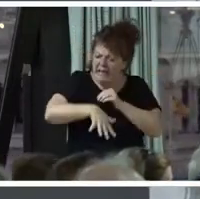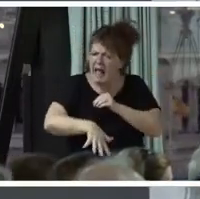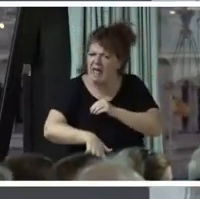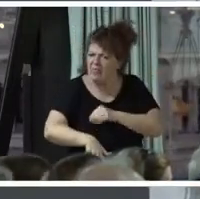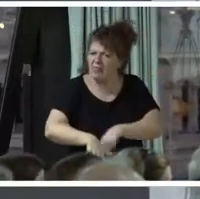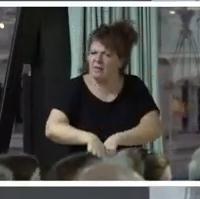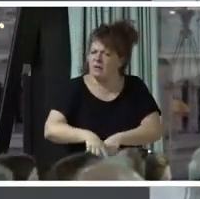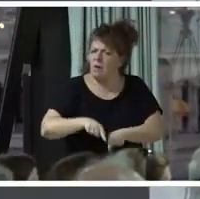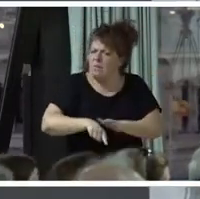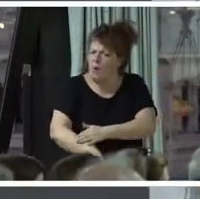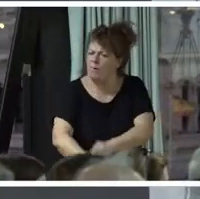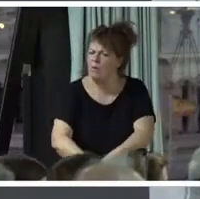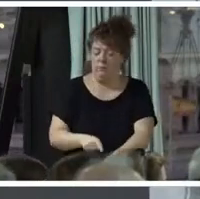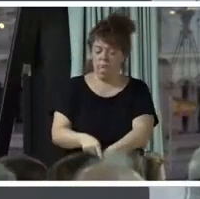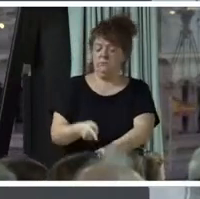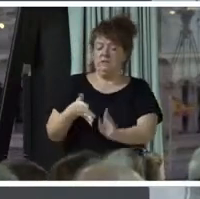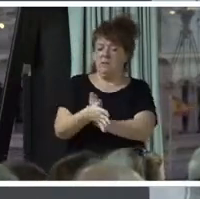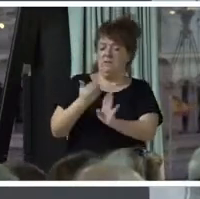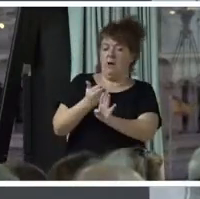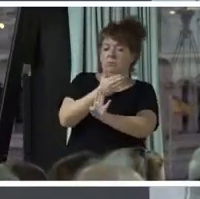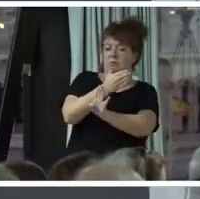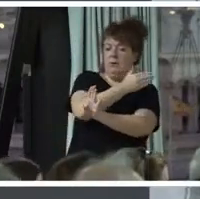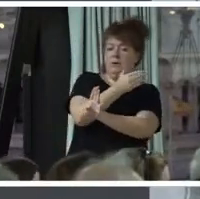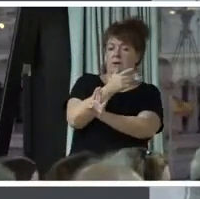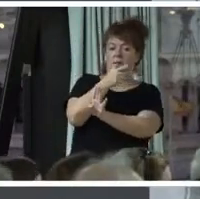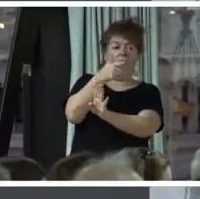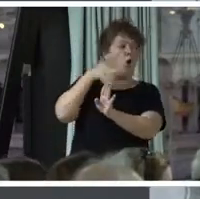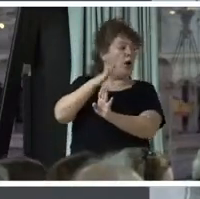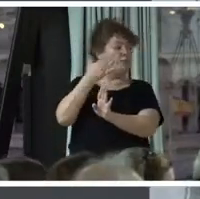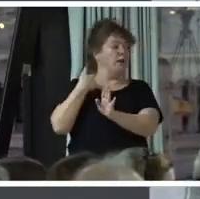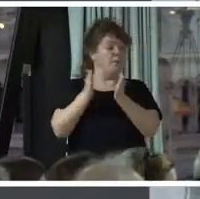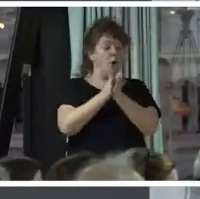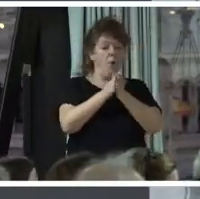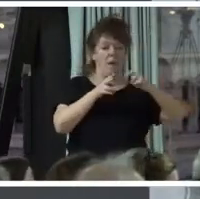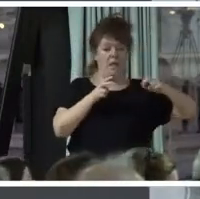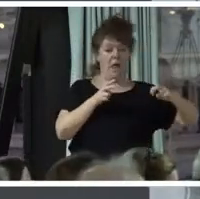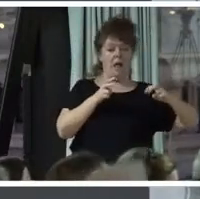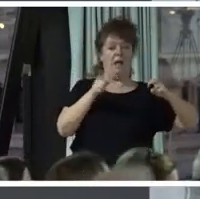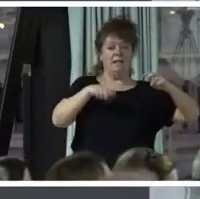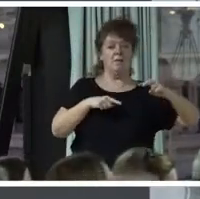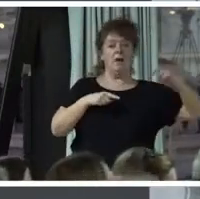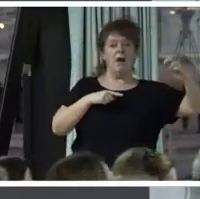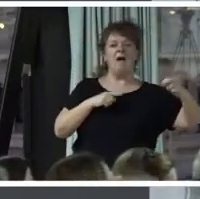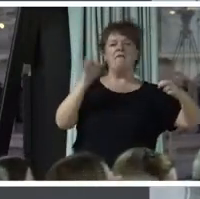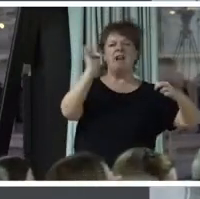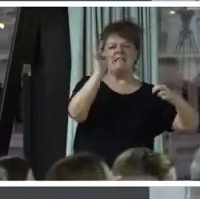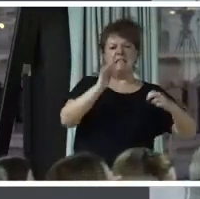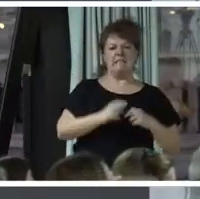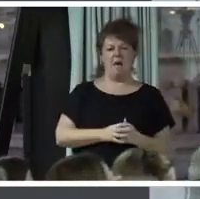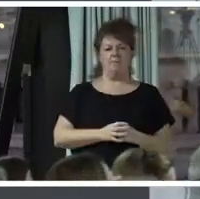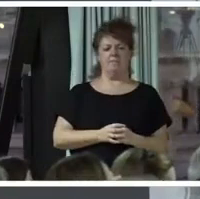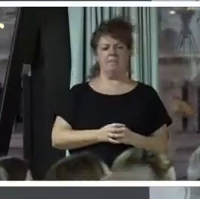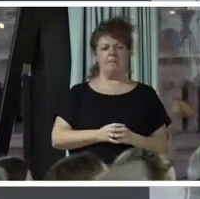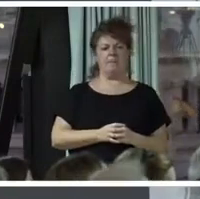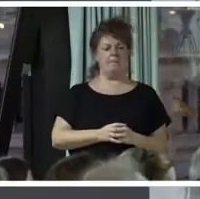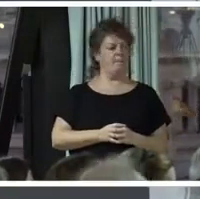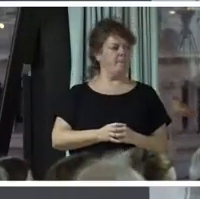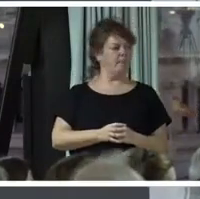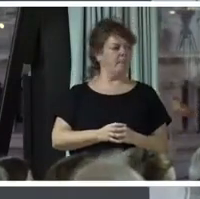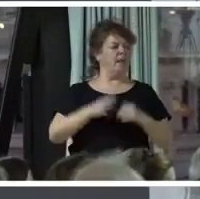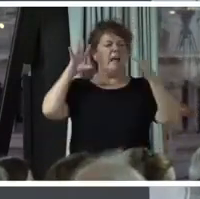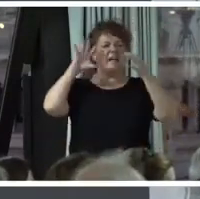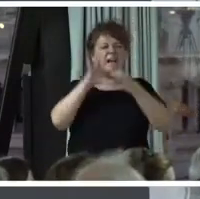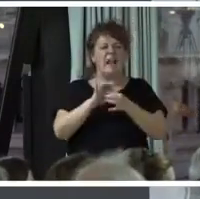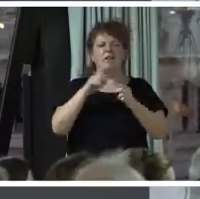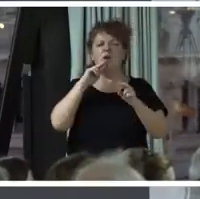explica gran parte de lo que ha explicado a Mira mucho mejor que yo y también Francesca que tiene que ver con